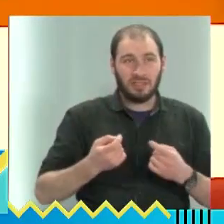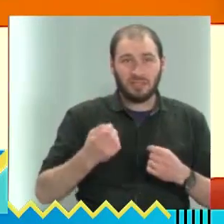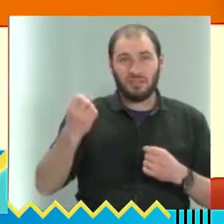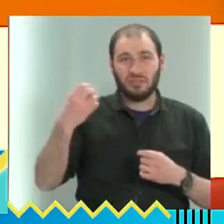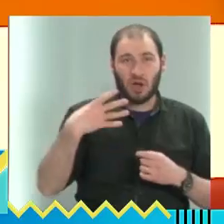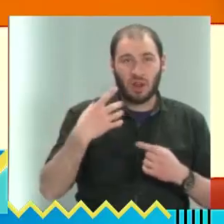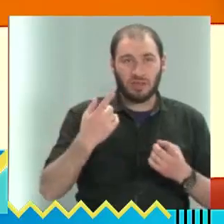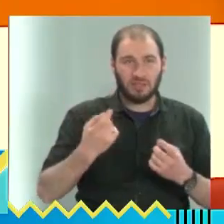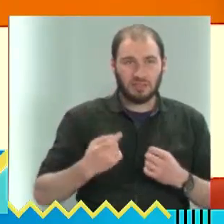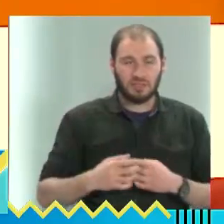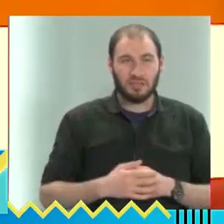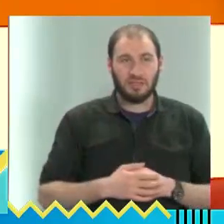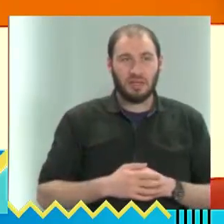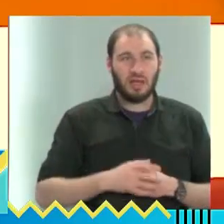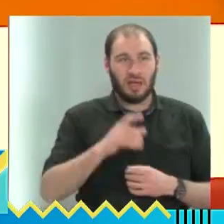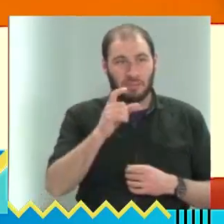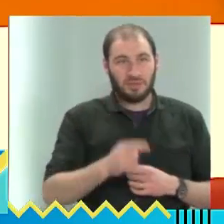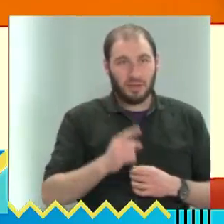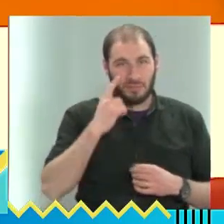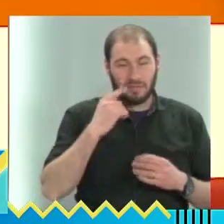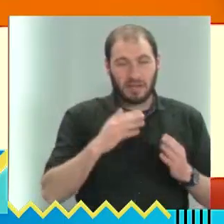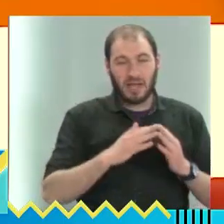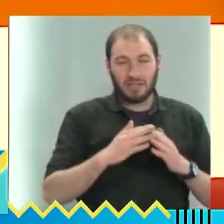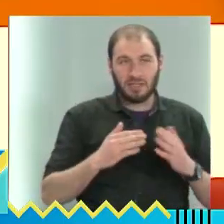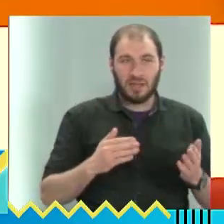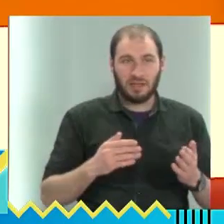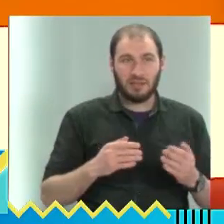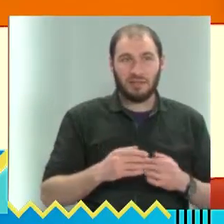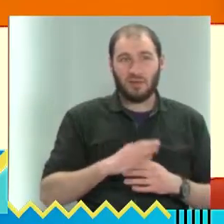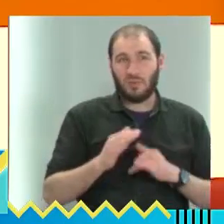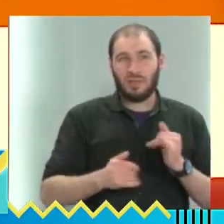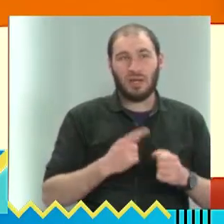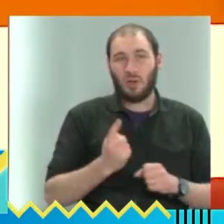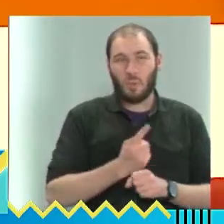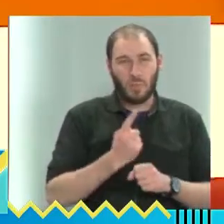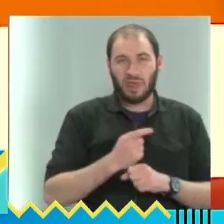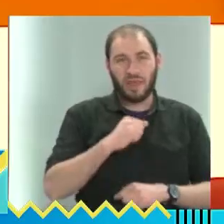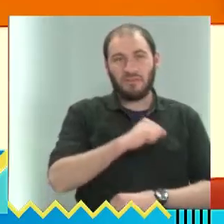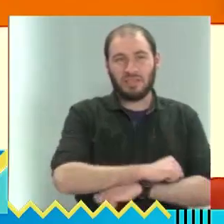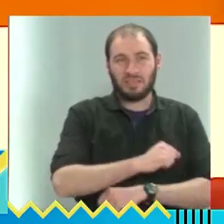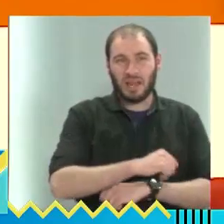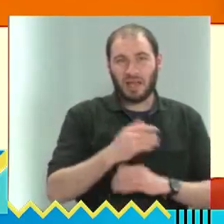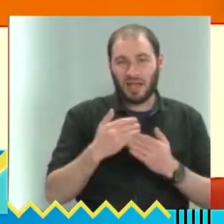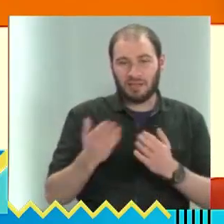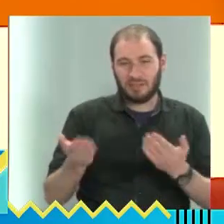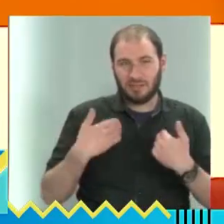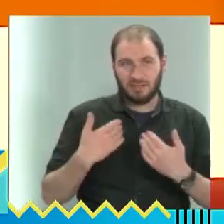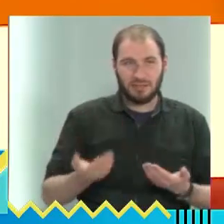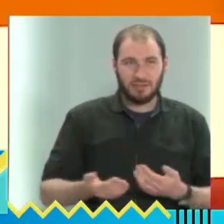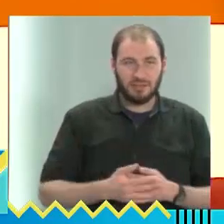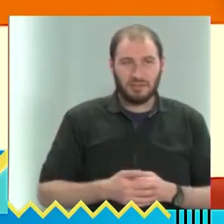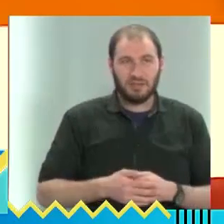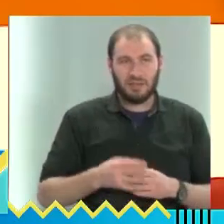sol. Y el personaje que vive en la Casa Cruchet le explica que no puede abrir una ventana hacia su casa. Y se ha